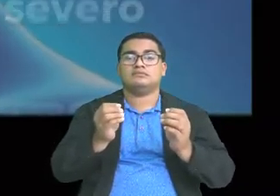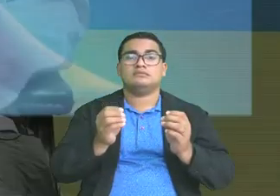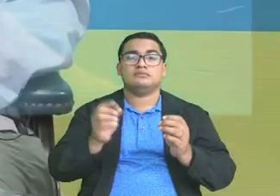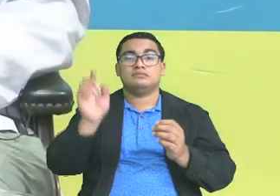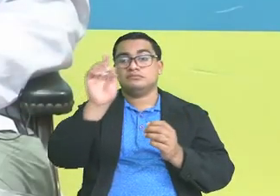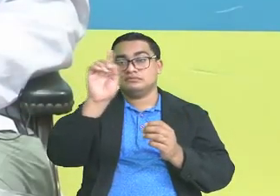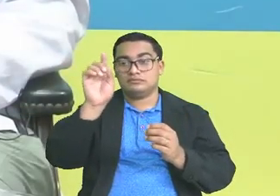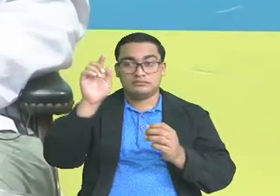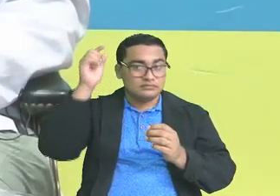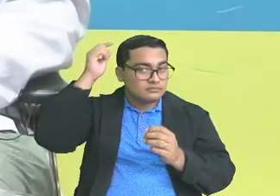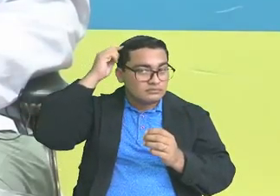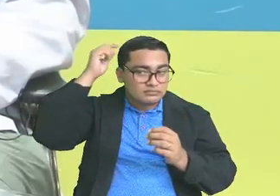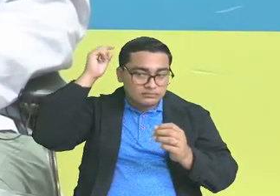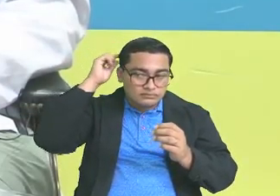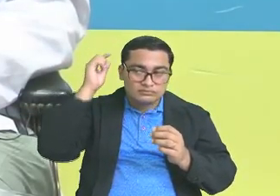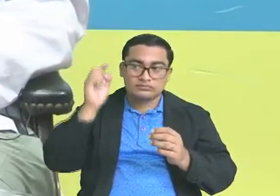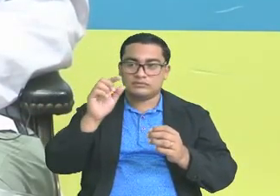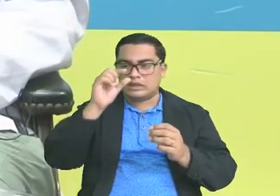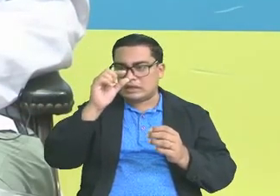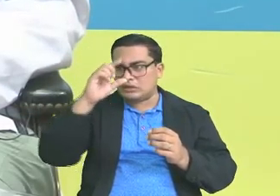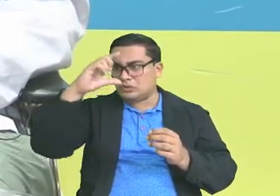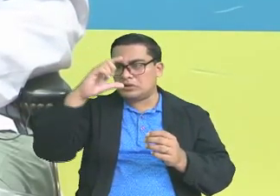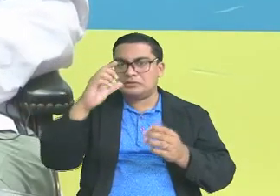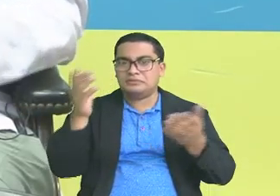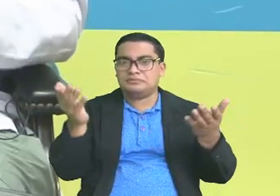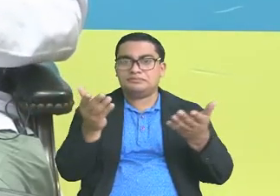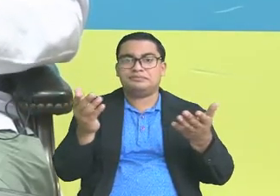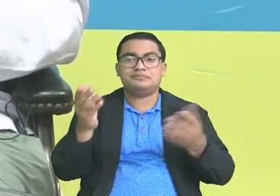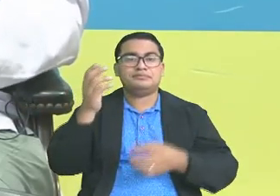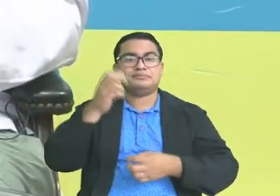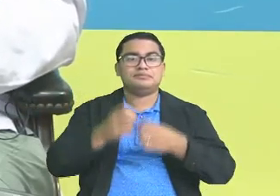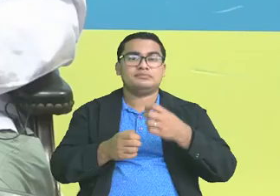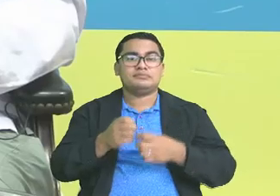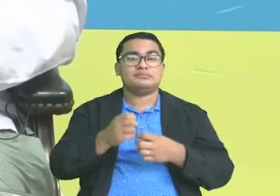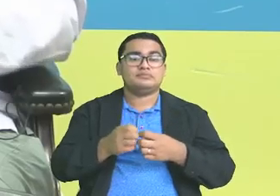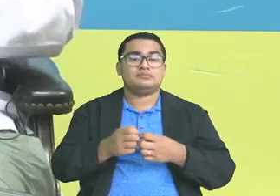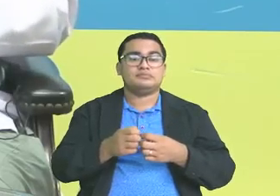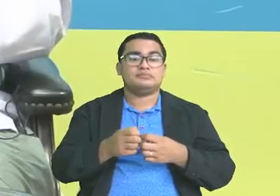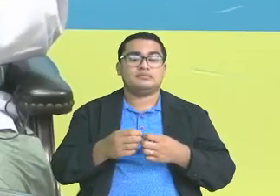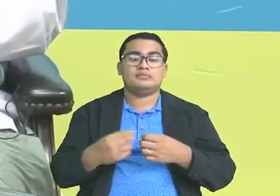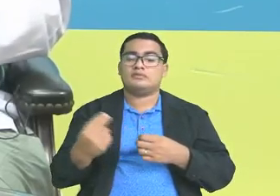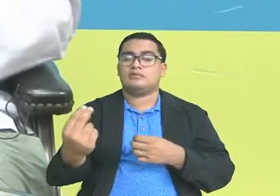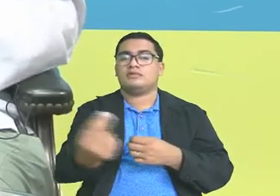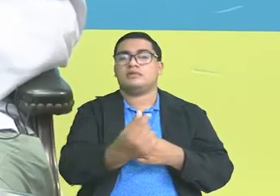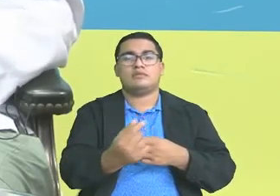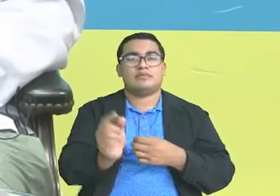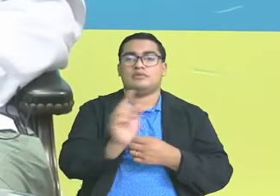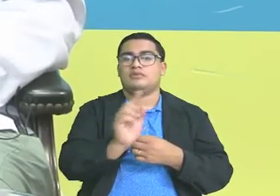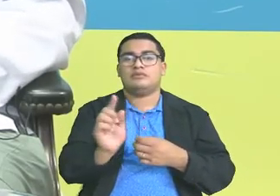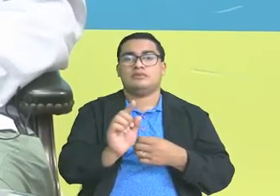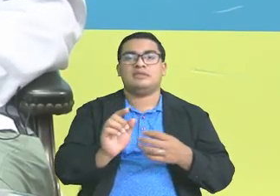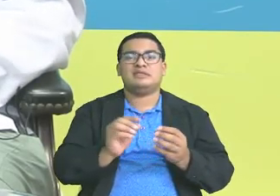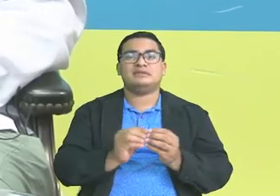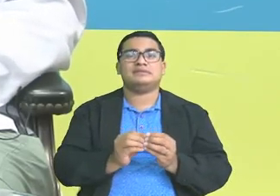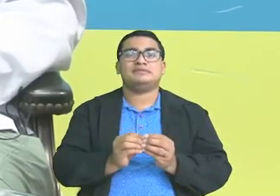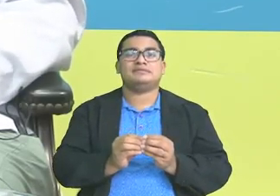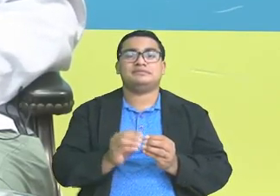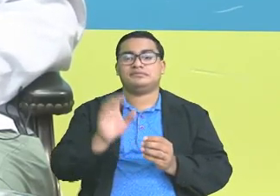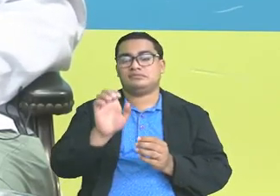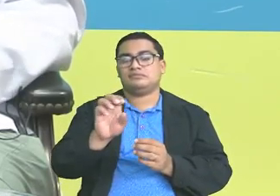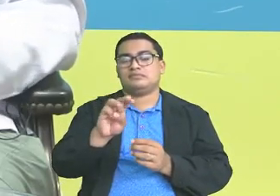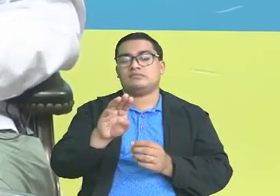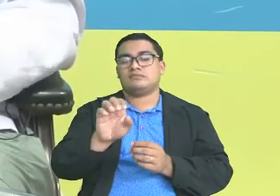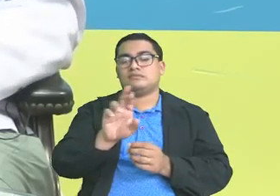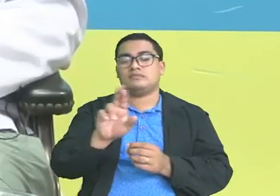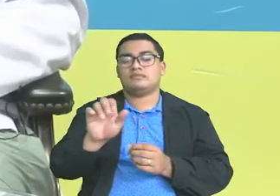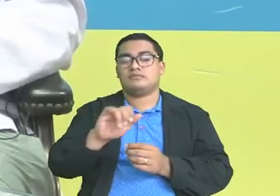es importante el tamaño, aunque sabemos que en el isquémico las complicaciones no van a venir tan tempranas como en el hemorrágico, es decir, el hemorrágico en las